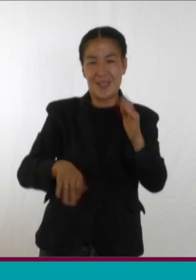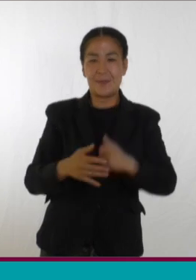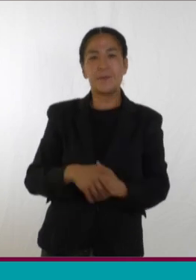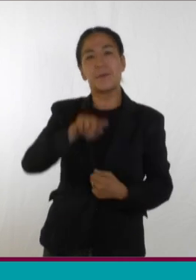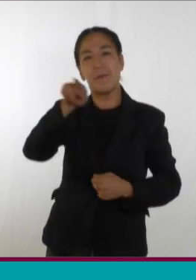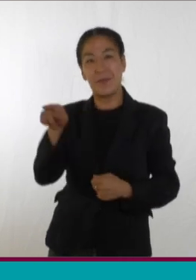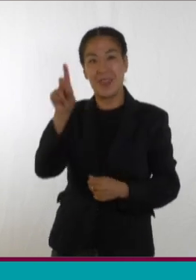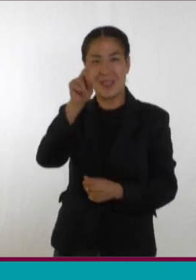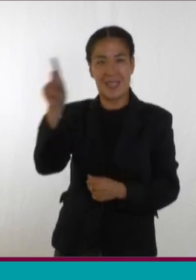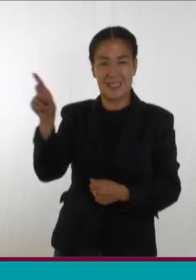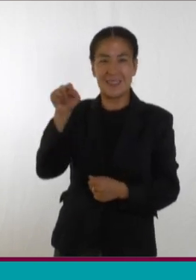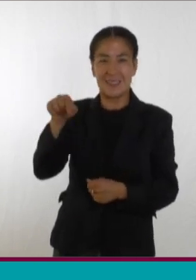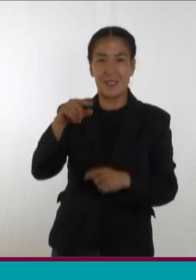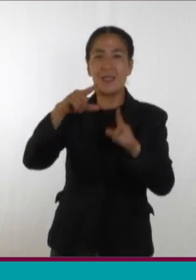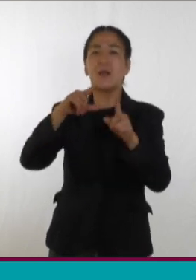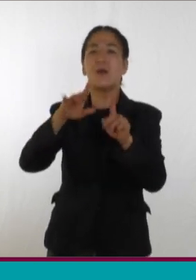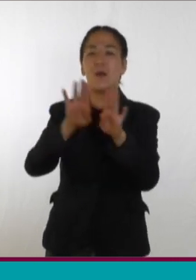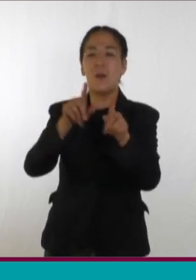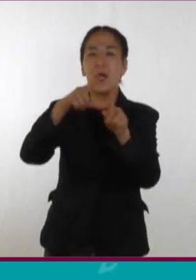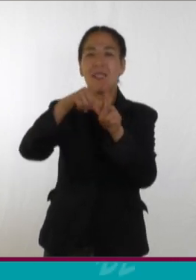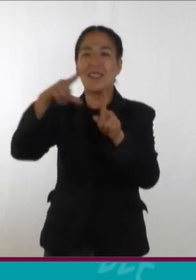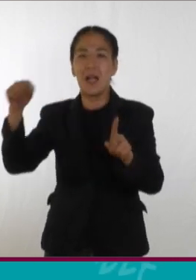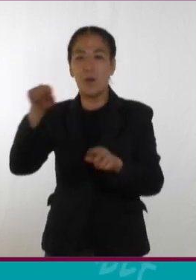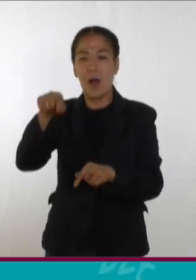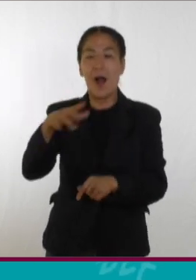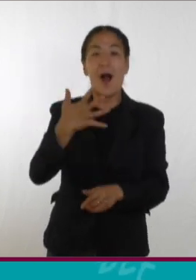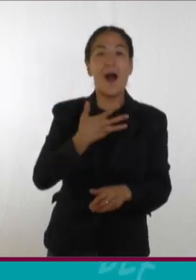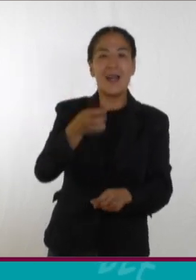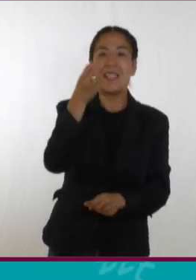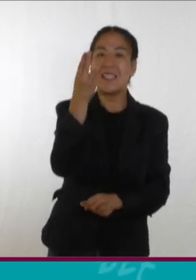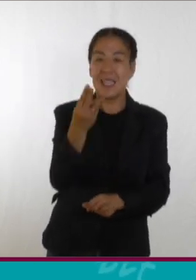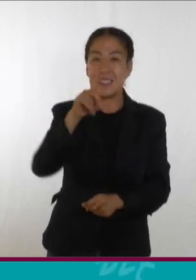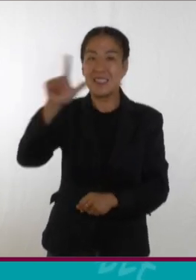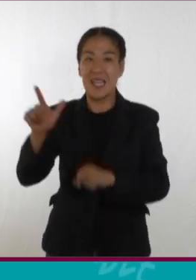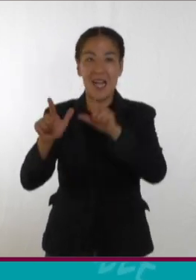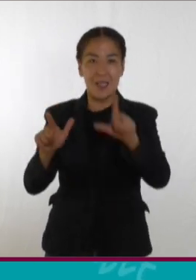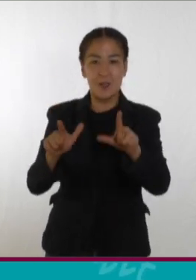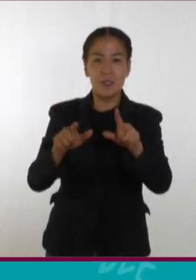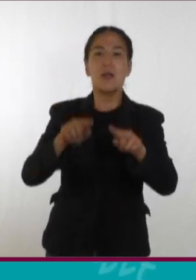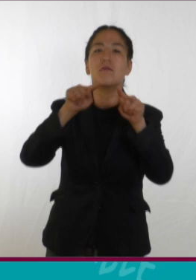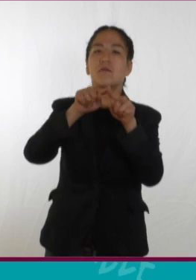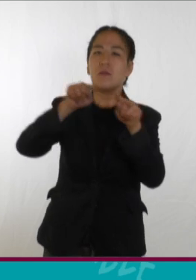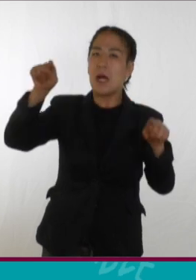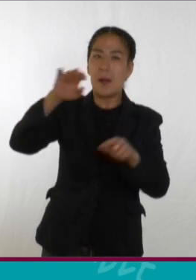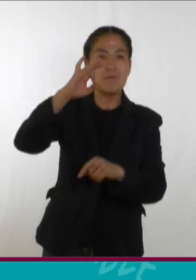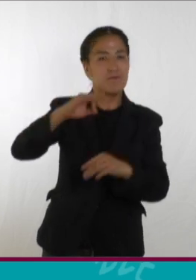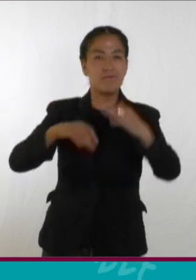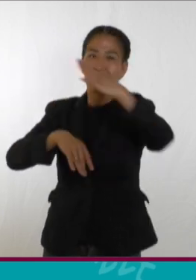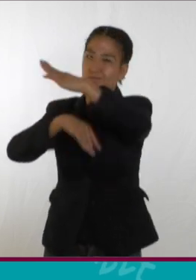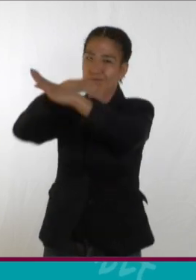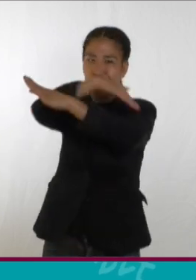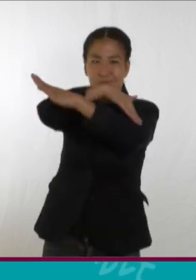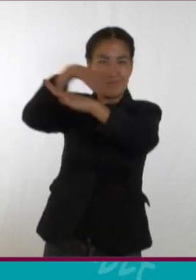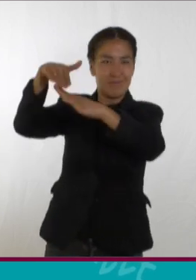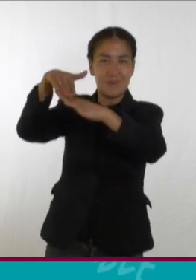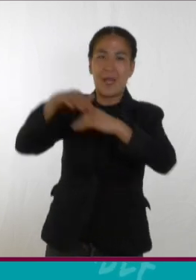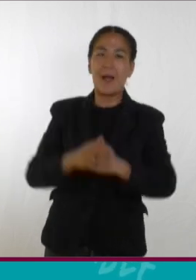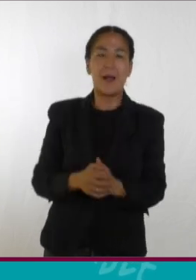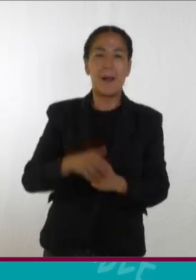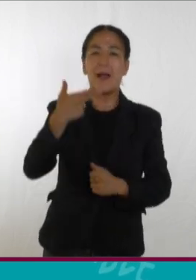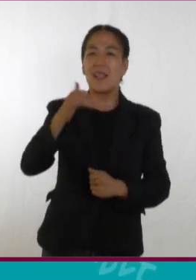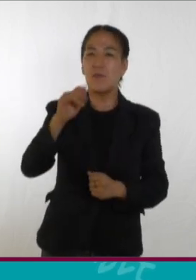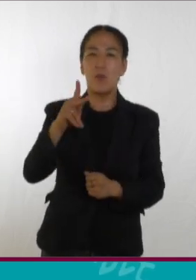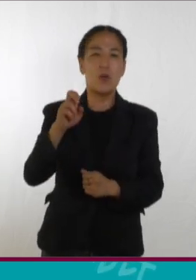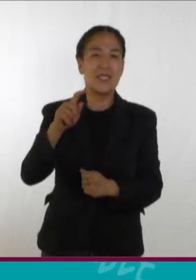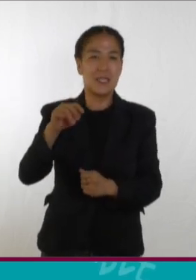cuadro que falta. Ahora bien, el triángulo de la derecha es un triángulo rectángulo con 3 lados y con una hipotenusa